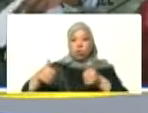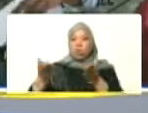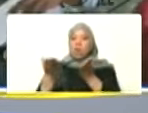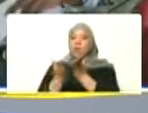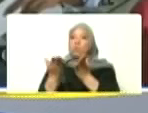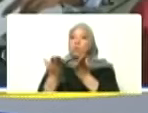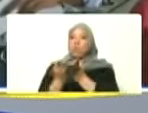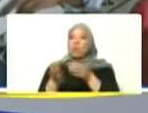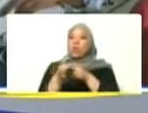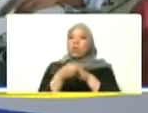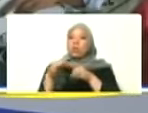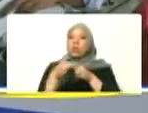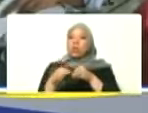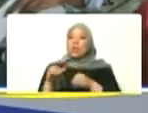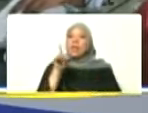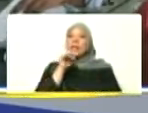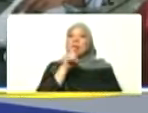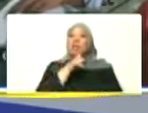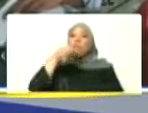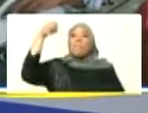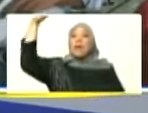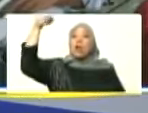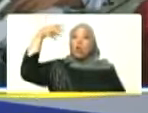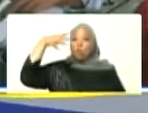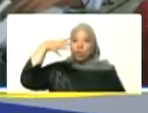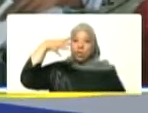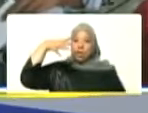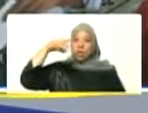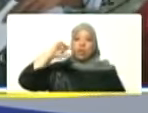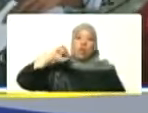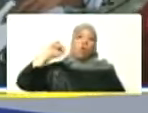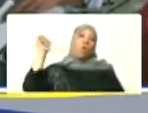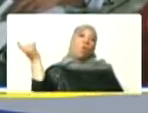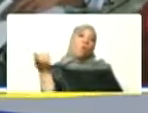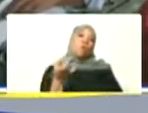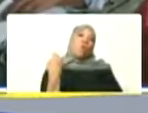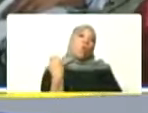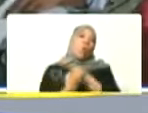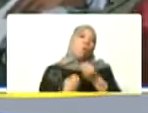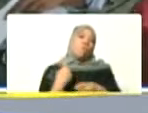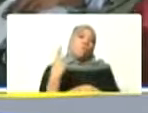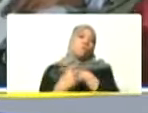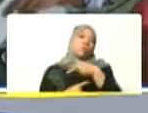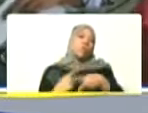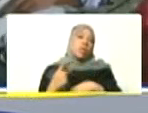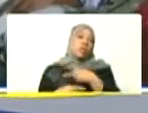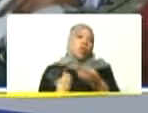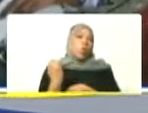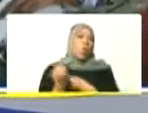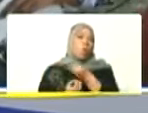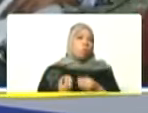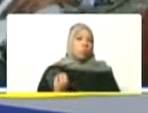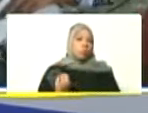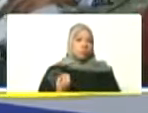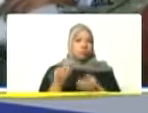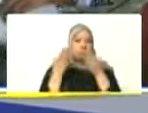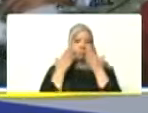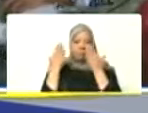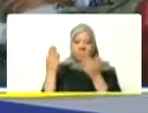estatal Félix Manuel Luces, en Guarena, ¿cómo va el proceso de las Bricomil mirandinas?